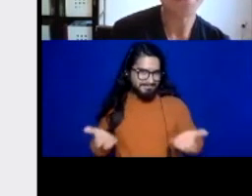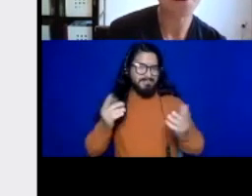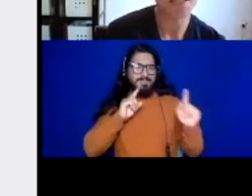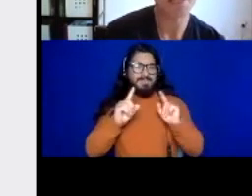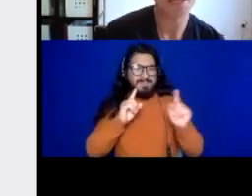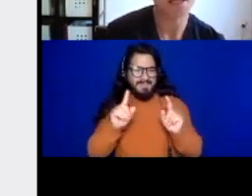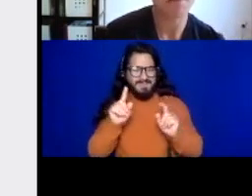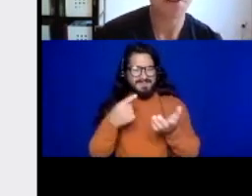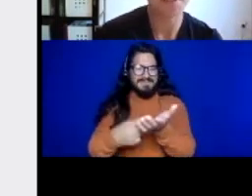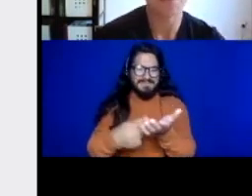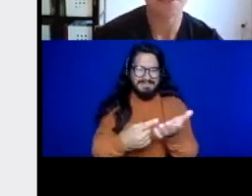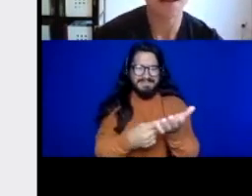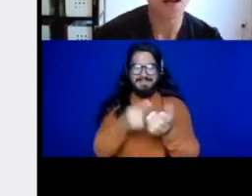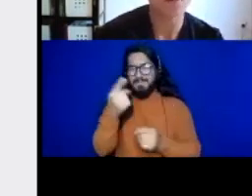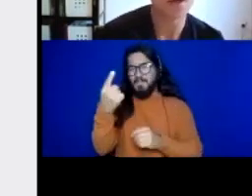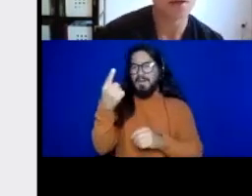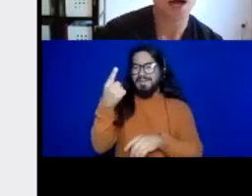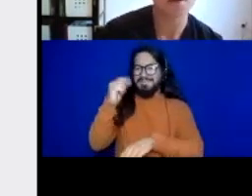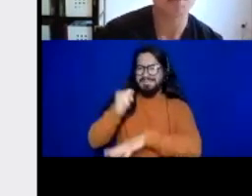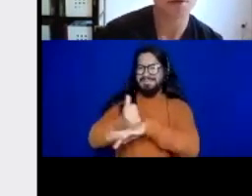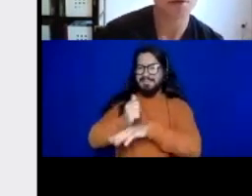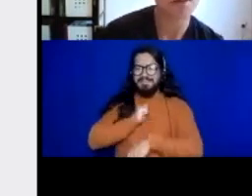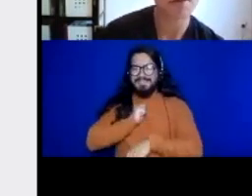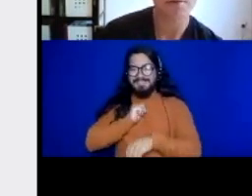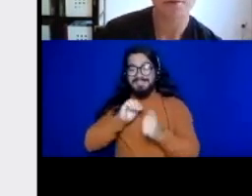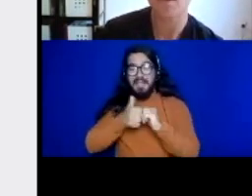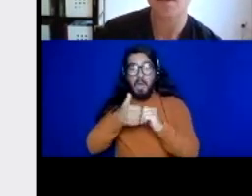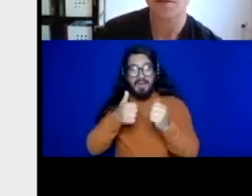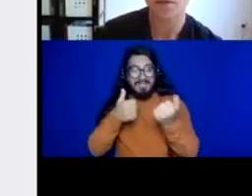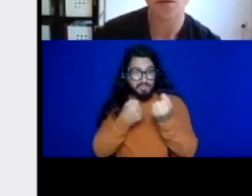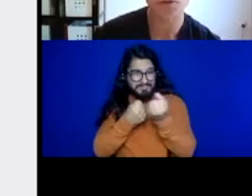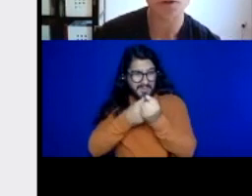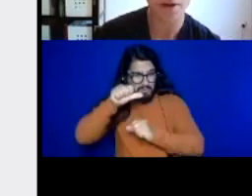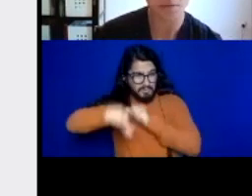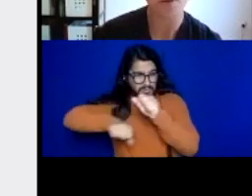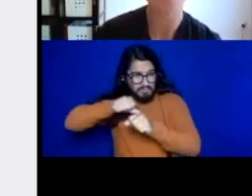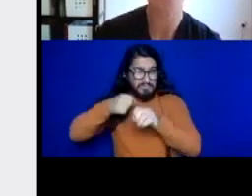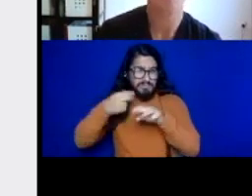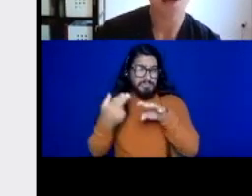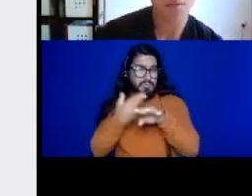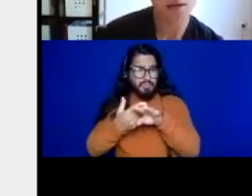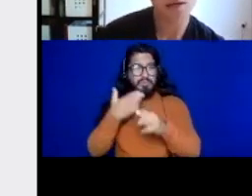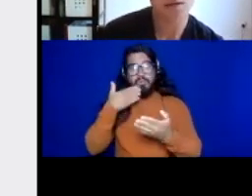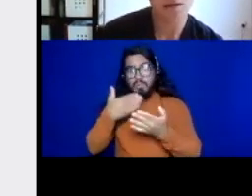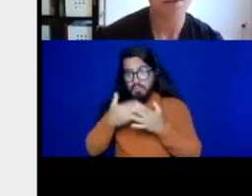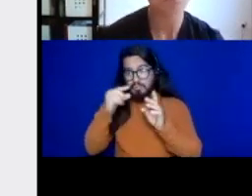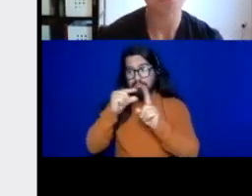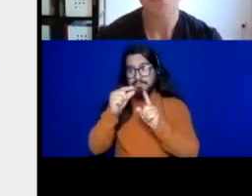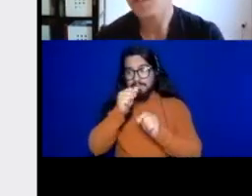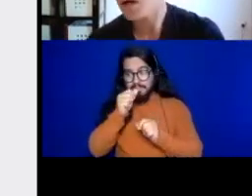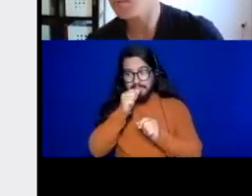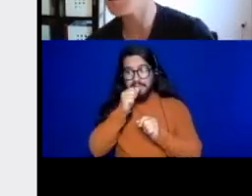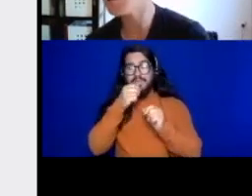sobre, bueno, una cosa es establecer por nuestra cuenta, pero otra cosa es cómo apoyarnos para utilizar buenas